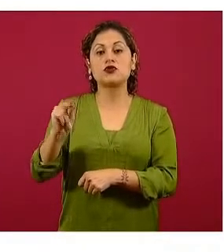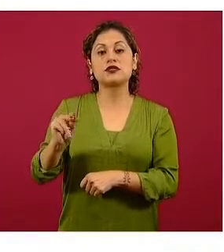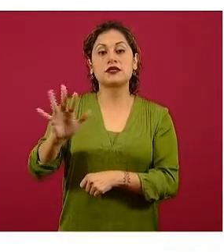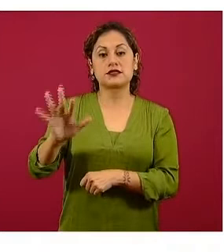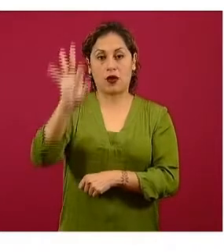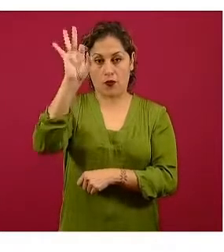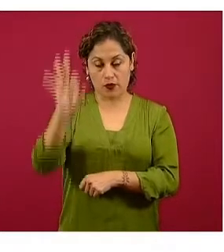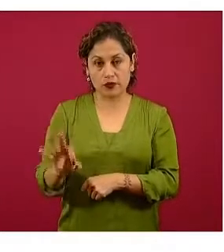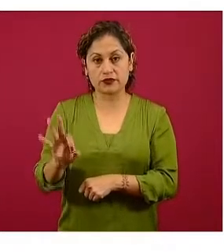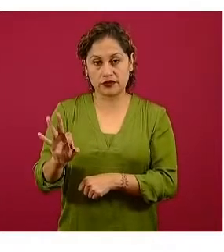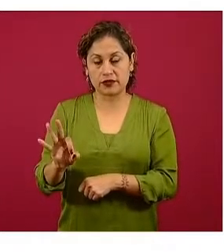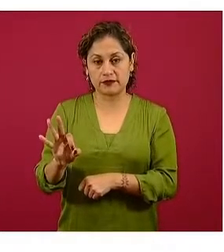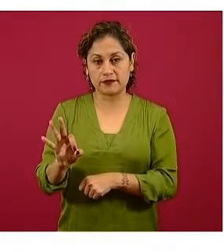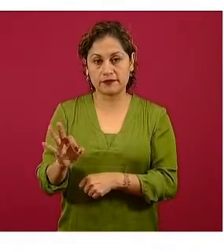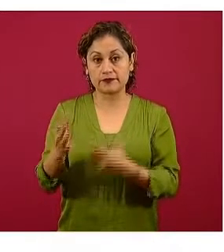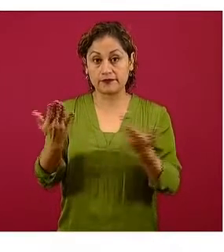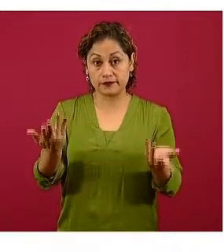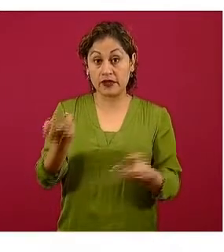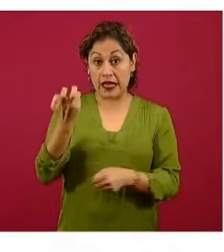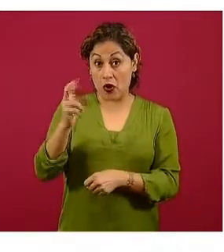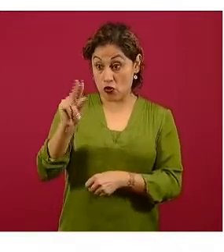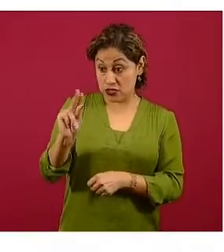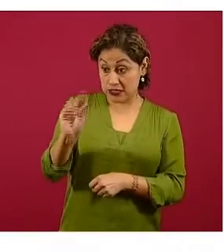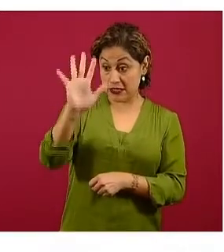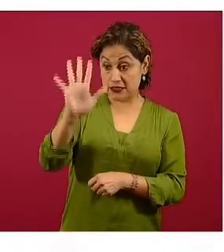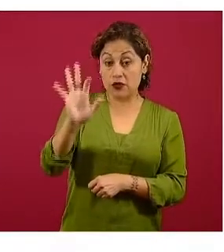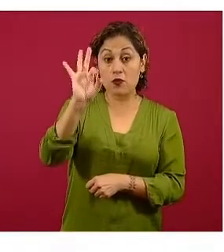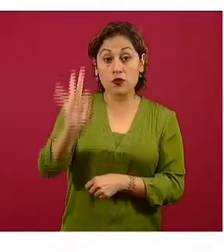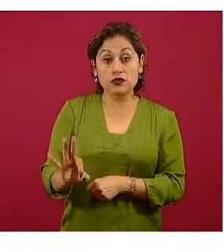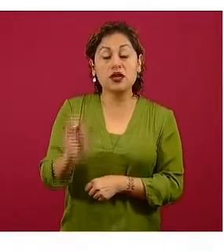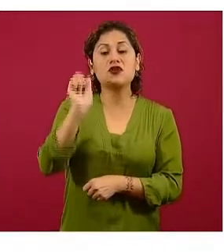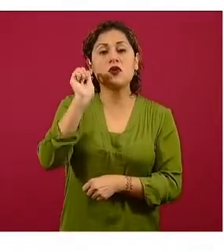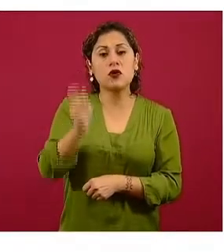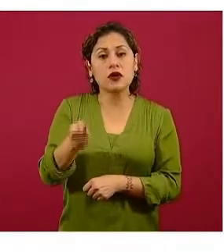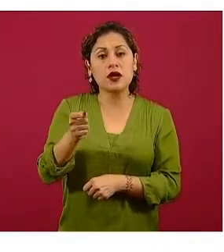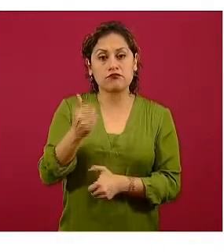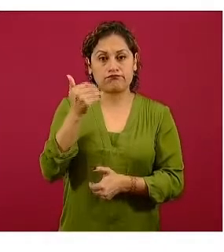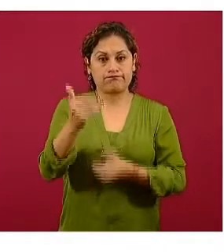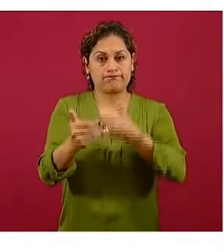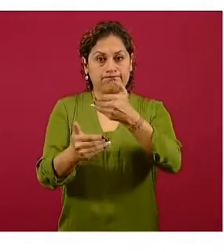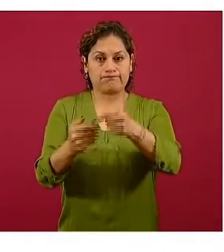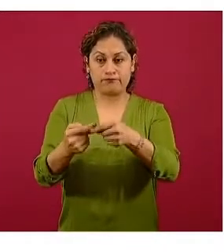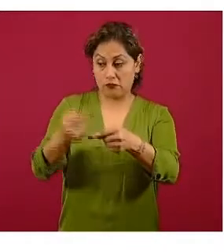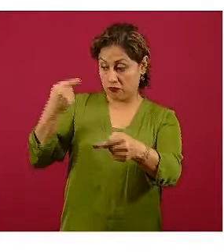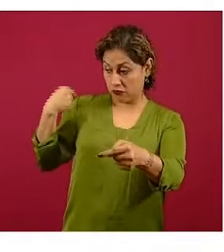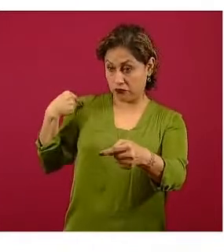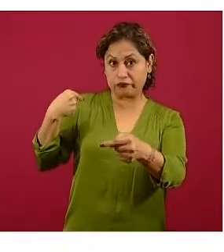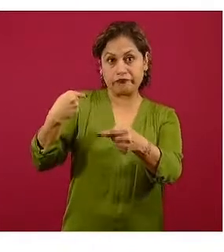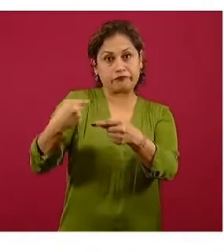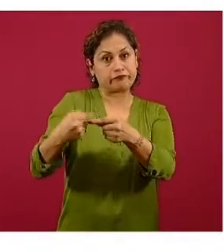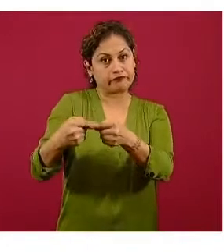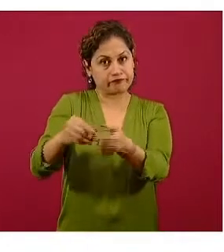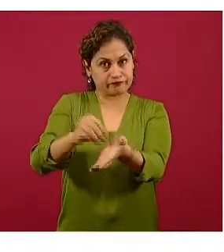85%. Destacamos también que este 85% se ha mantenido de alguna manera en los últimos días, y esto es porque